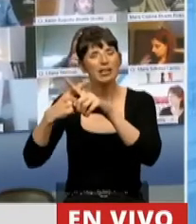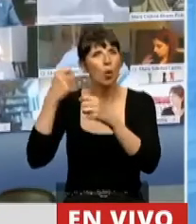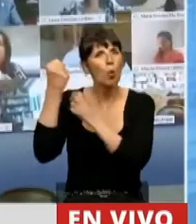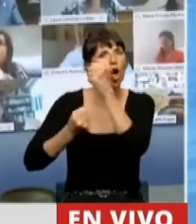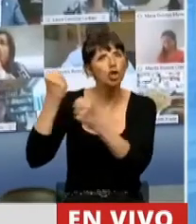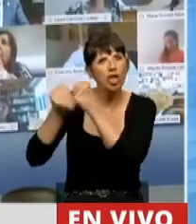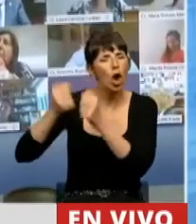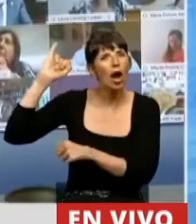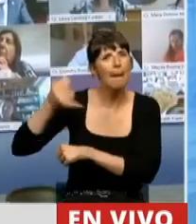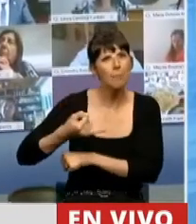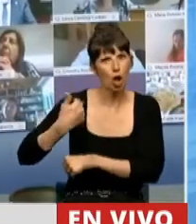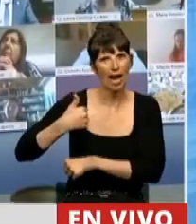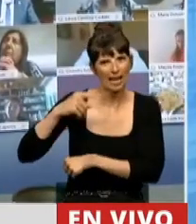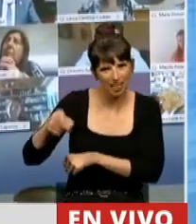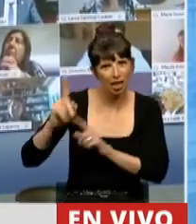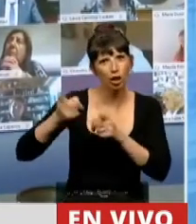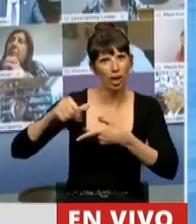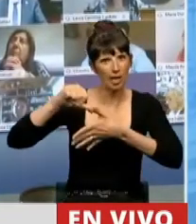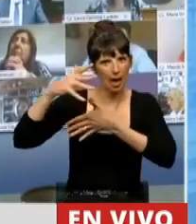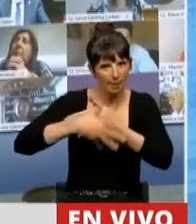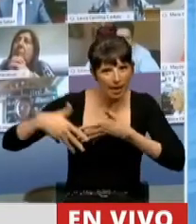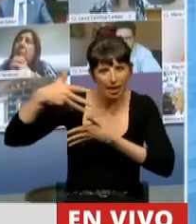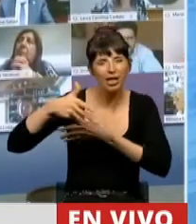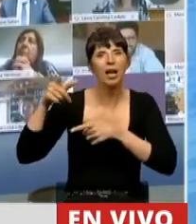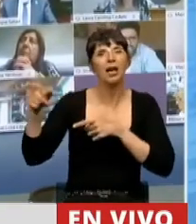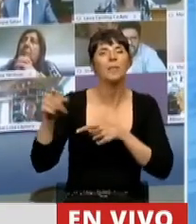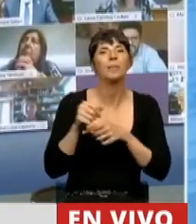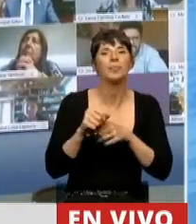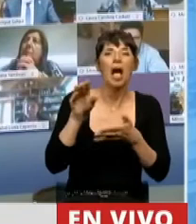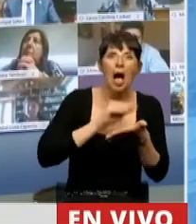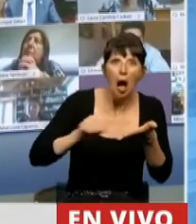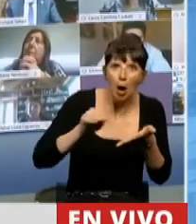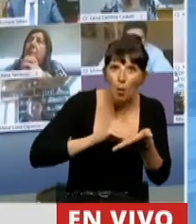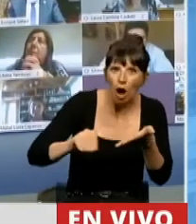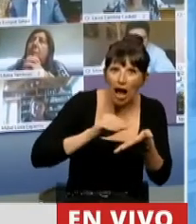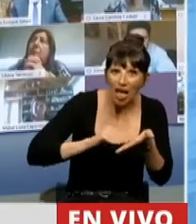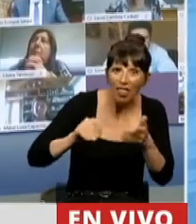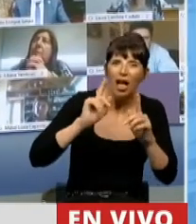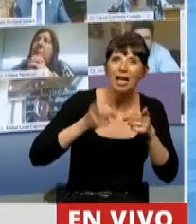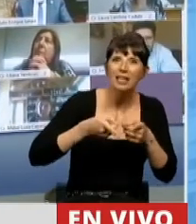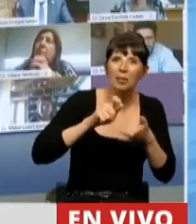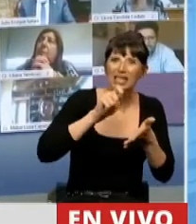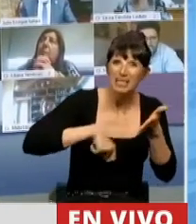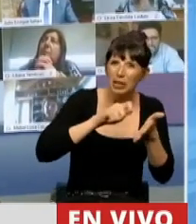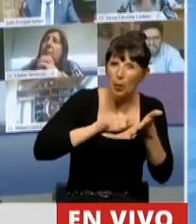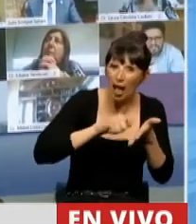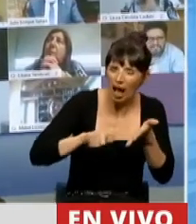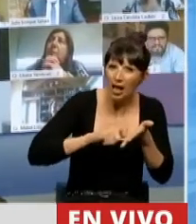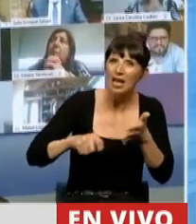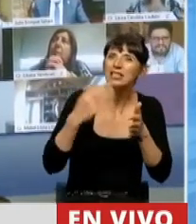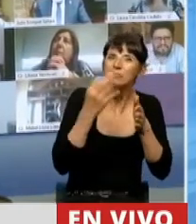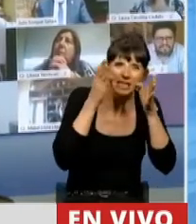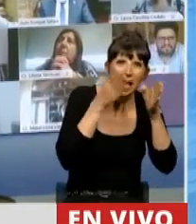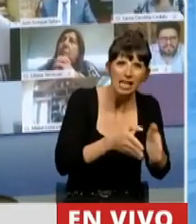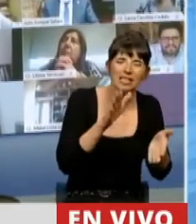y sudamericano. Abogada y escribana, se especializó en derechos empresarial, penal,